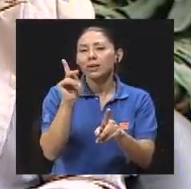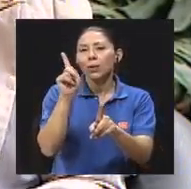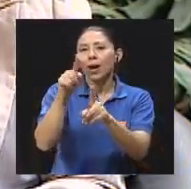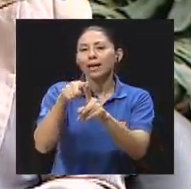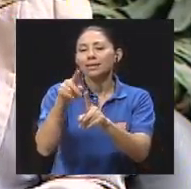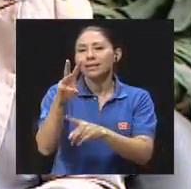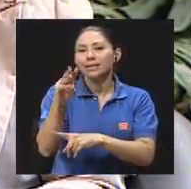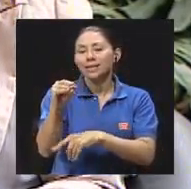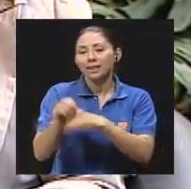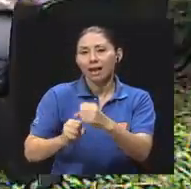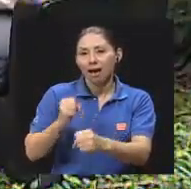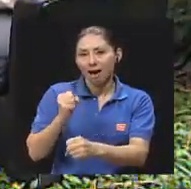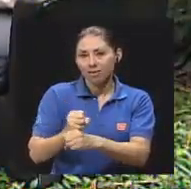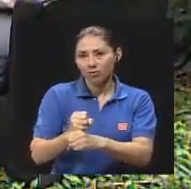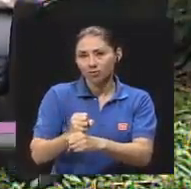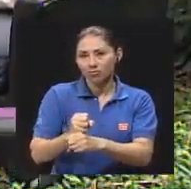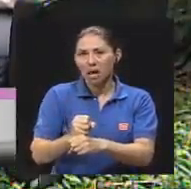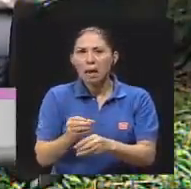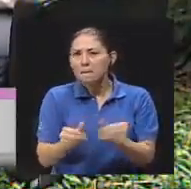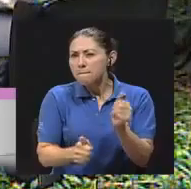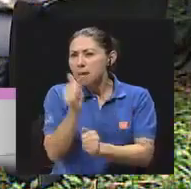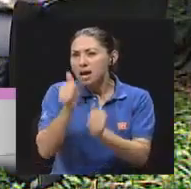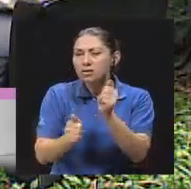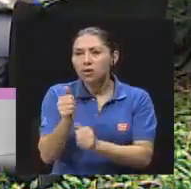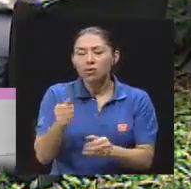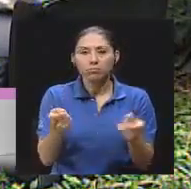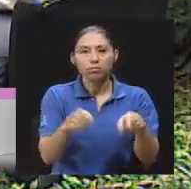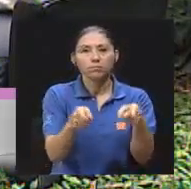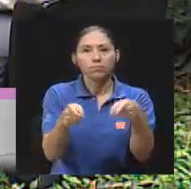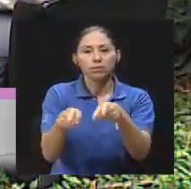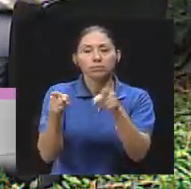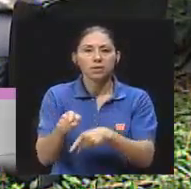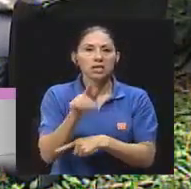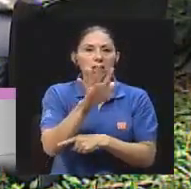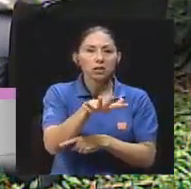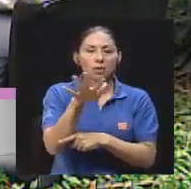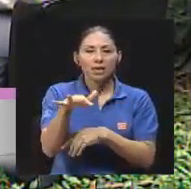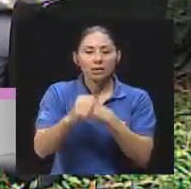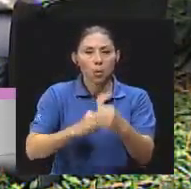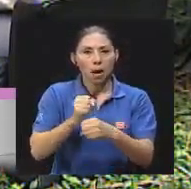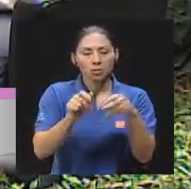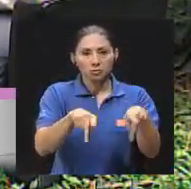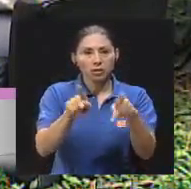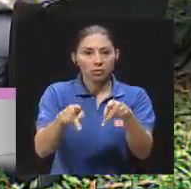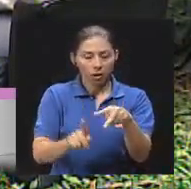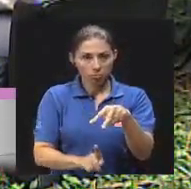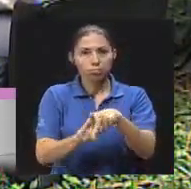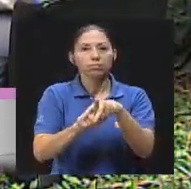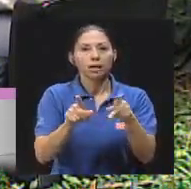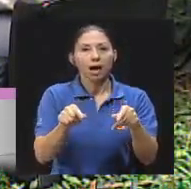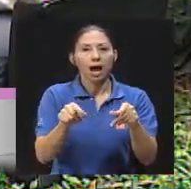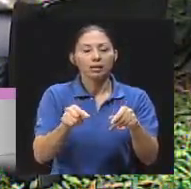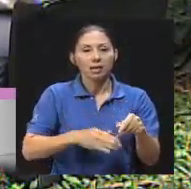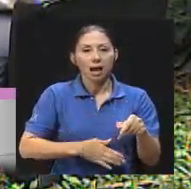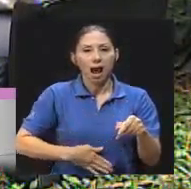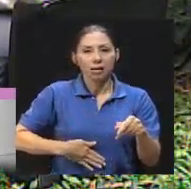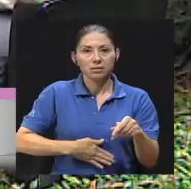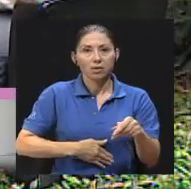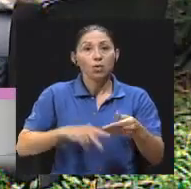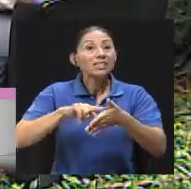años, siendo el pico mayor entre los 55 y 60 años donde vemos el cáncer gástrico. Quiere decir que ha habido todo